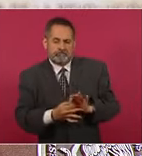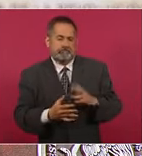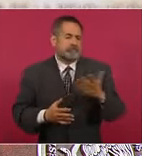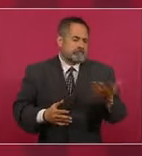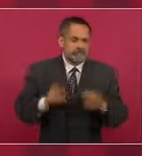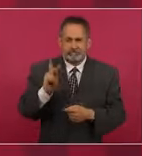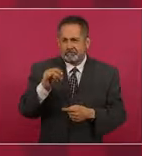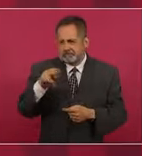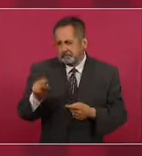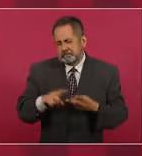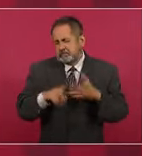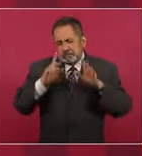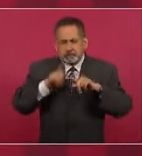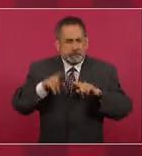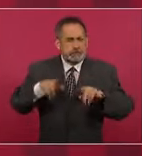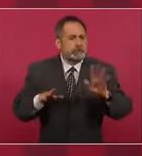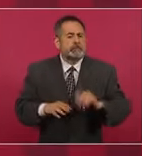pinos y